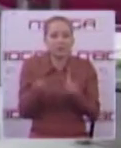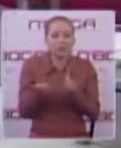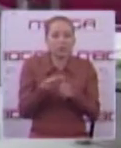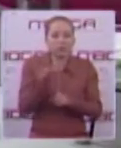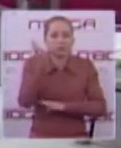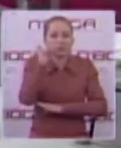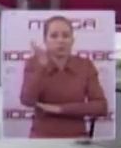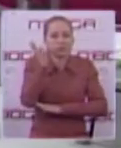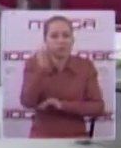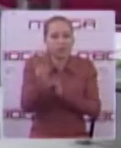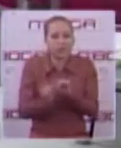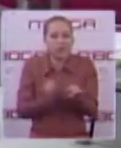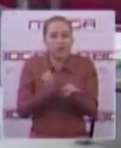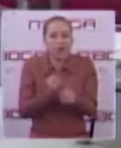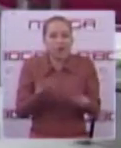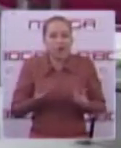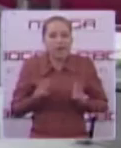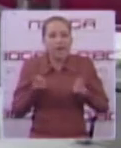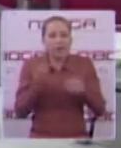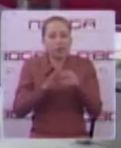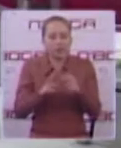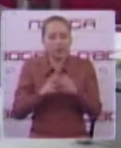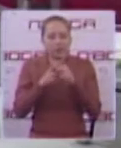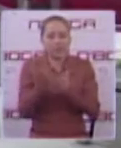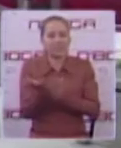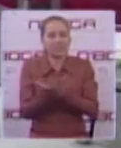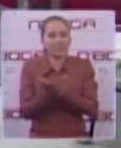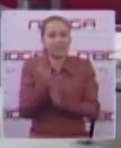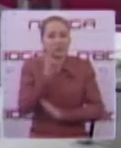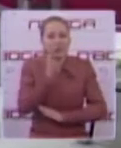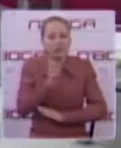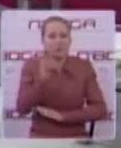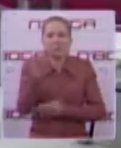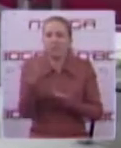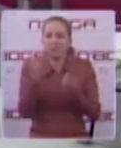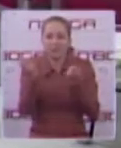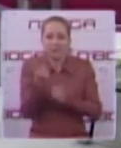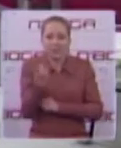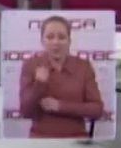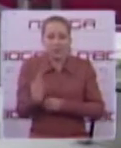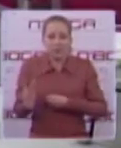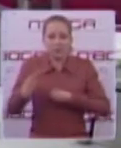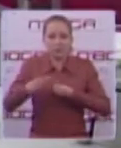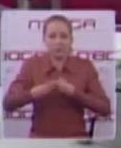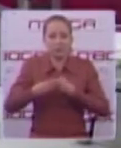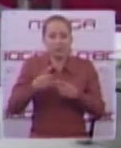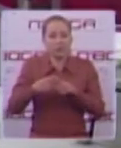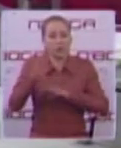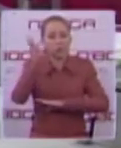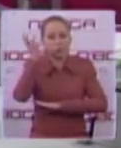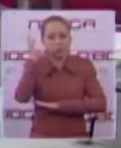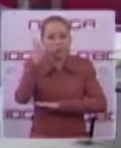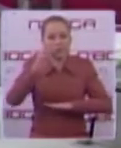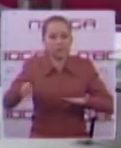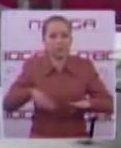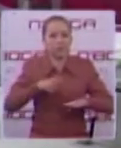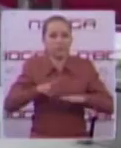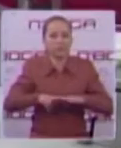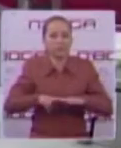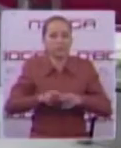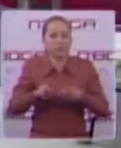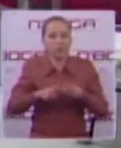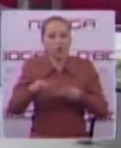foro internacional de calidad en la prestación de servicios turísticos, un evento que contará con la participación de conferencistas nacionales